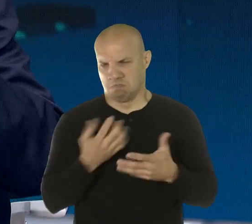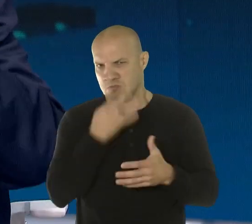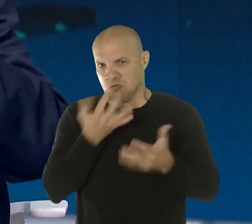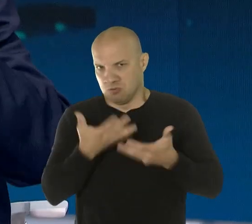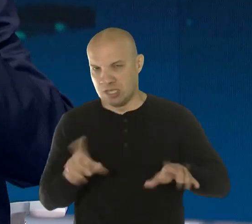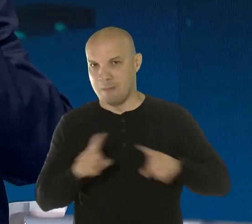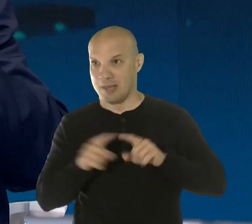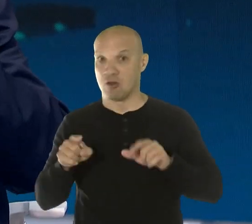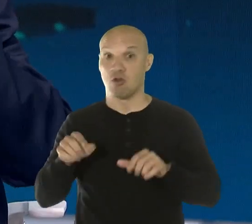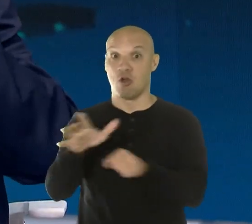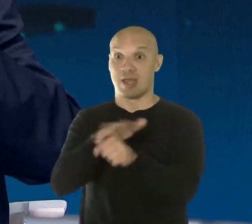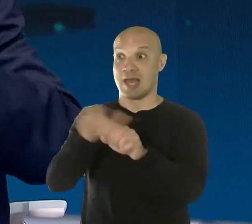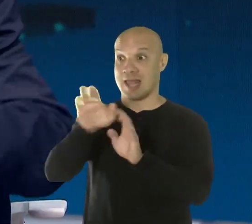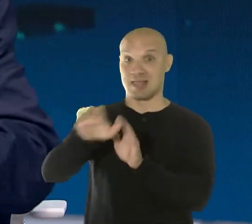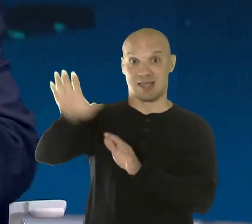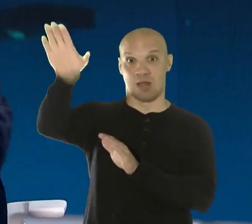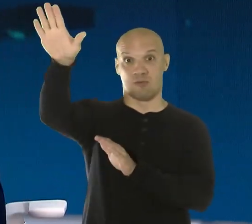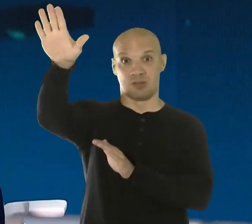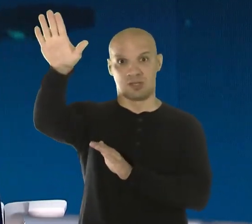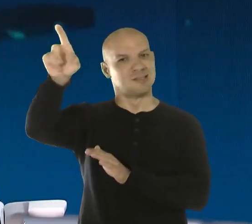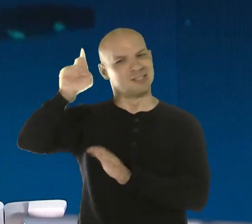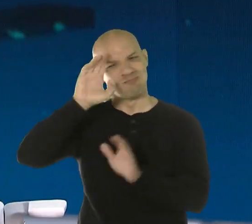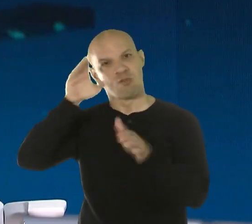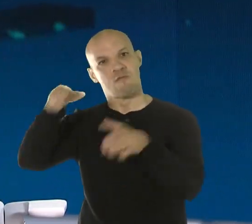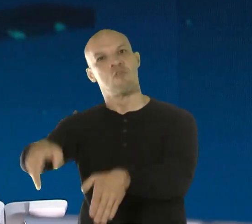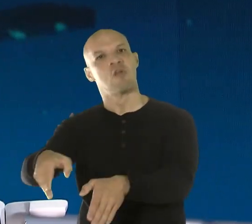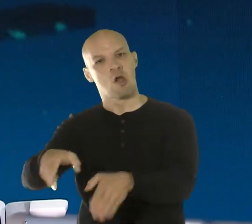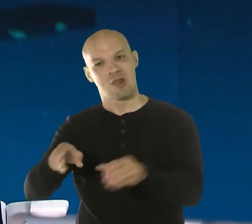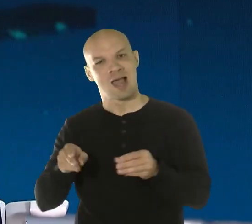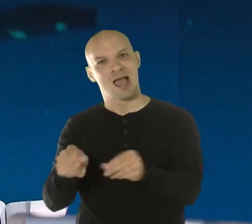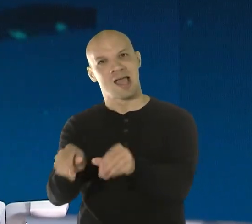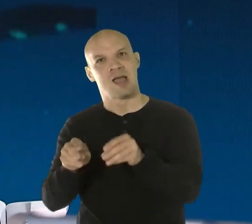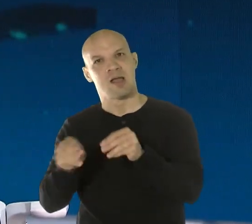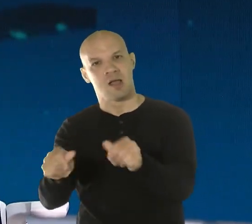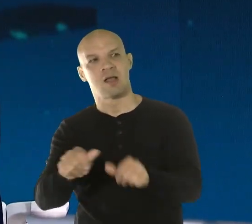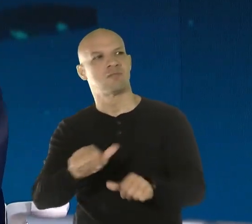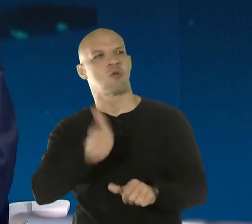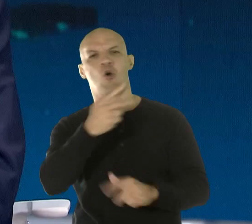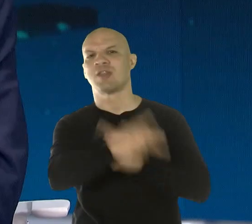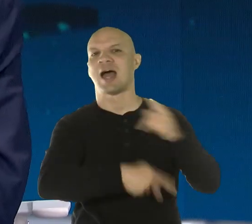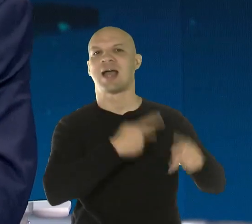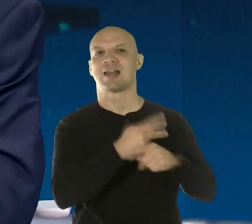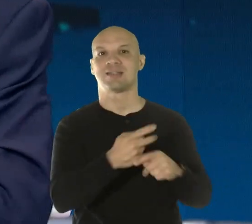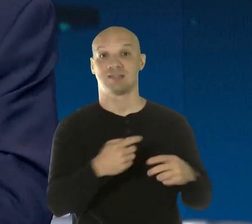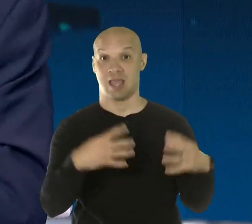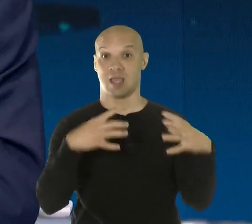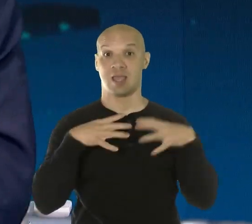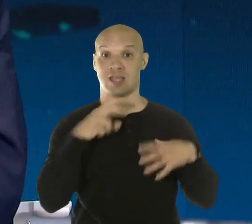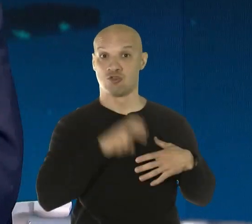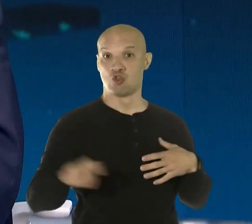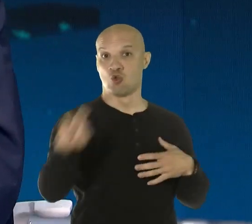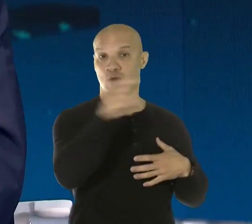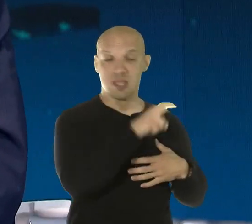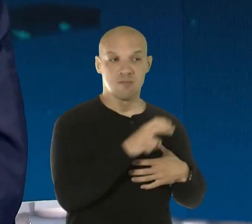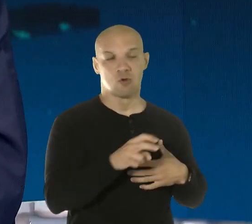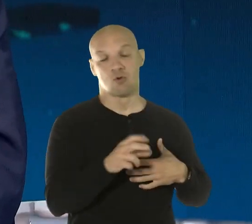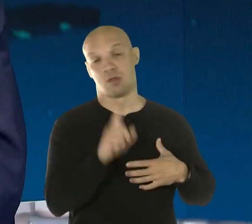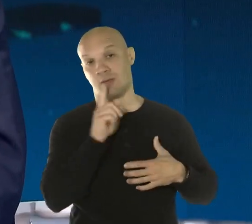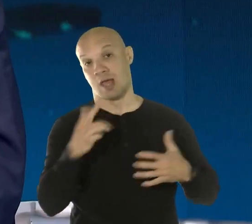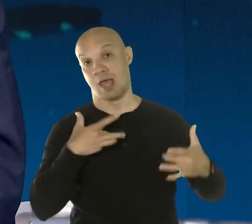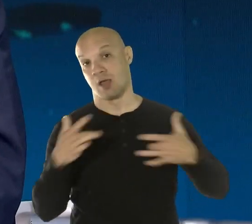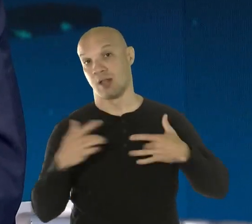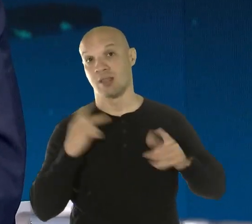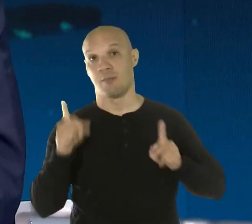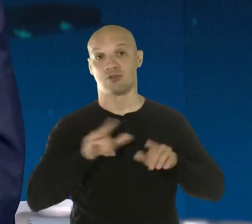montaña, donde queremos enfocar la agroindustria y otros tipos de turismo, claro, etcétera, pues es preocupante que estemos perdiendo